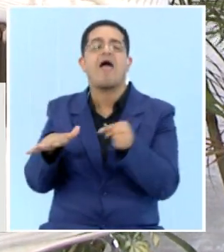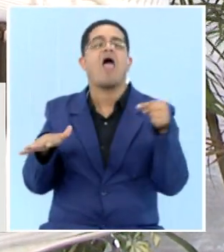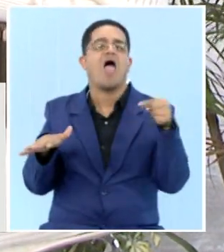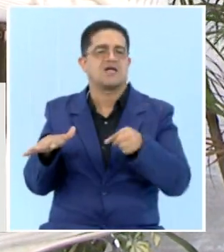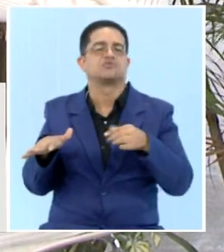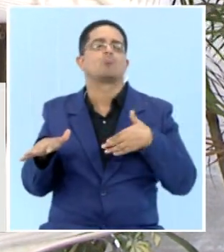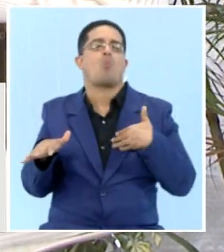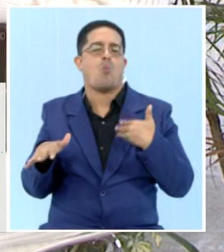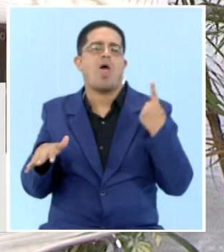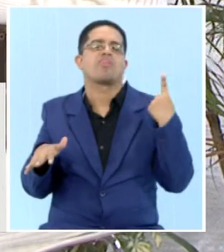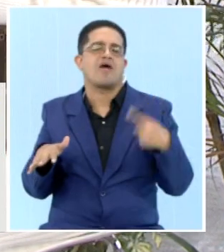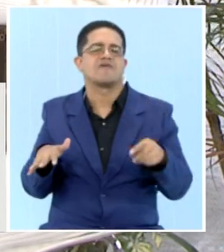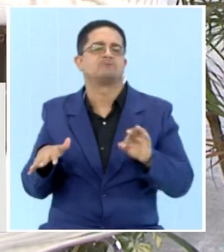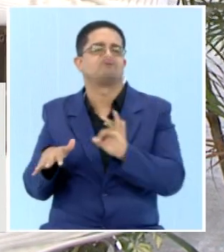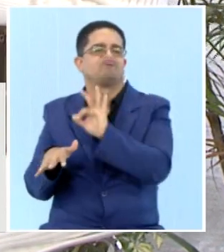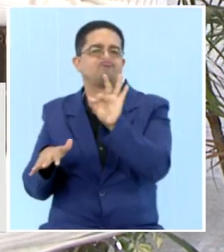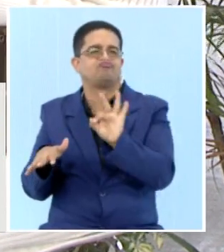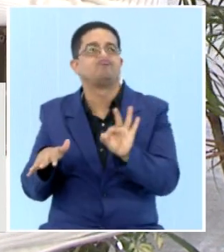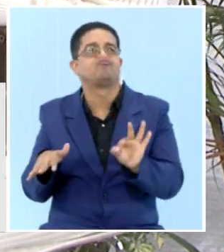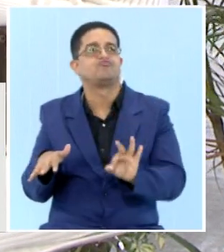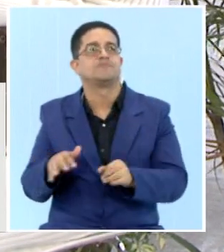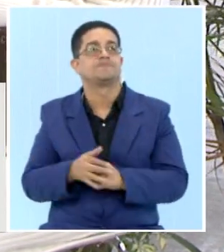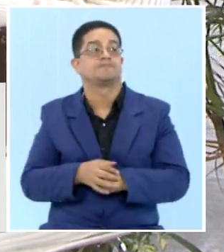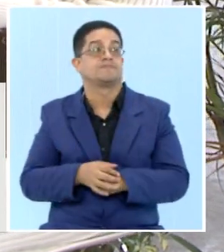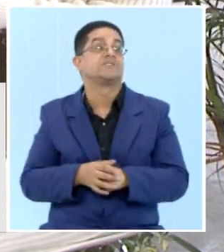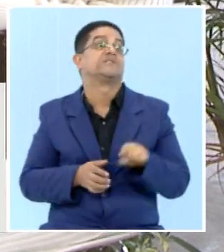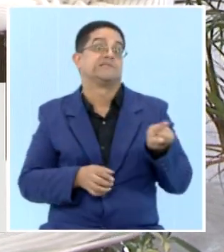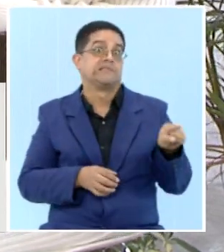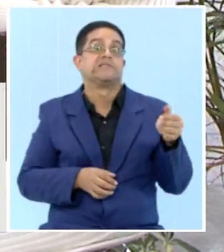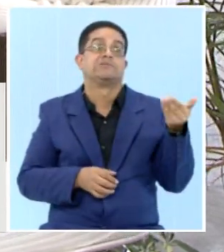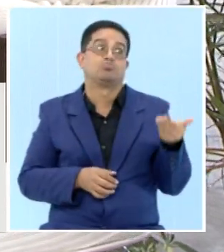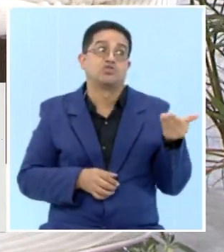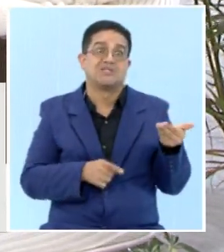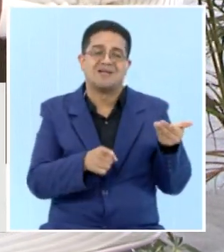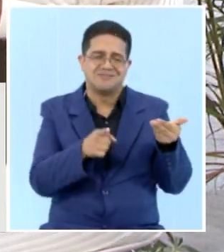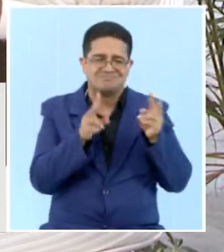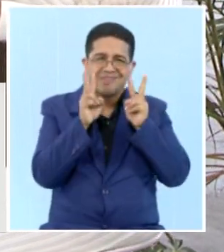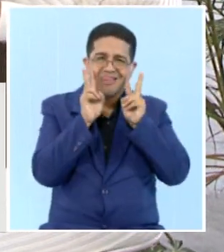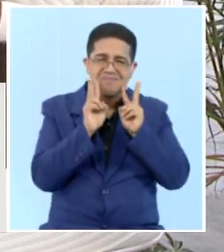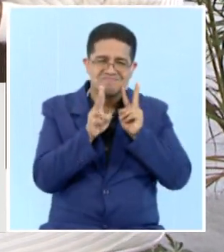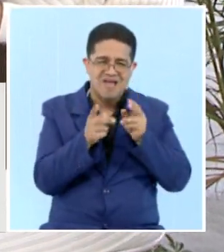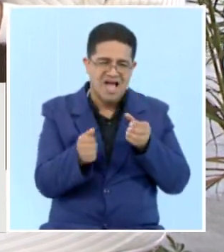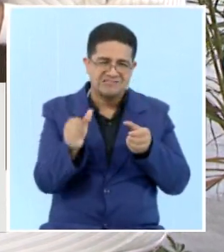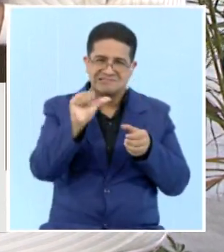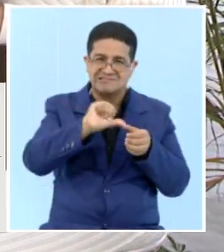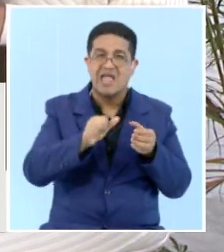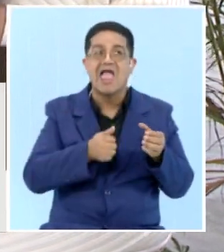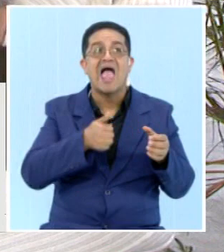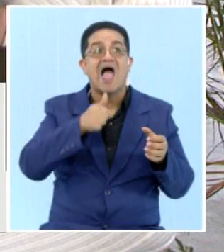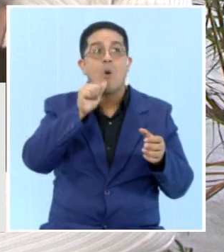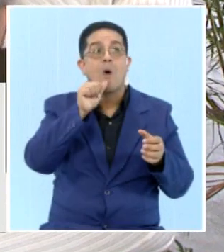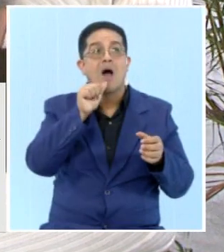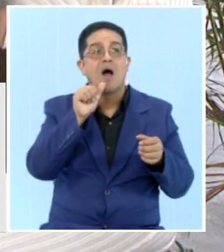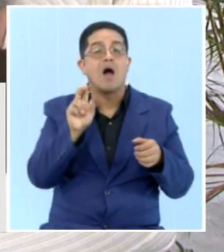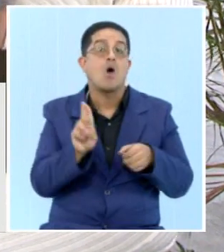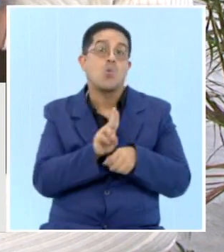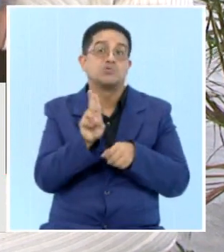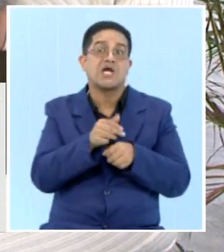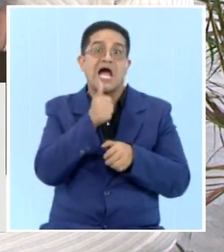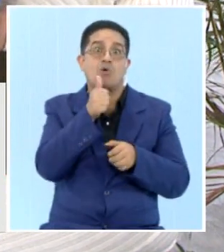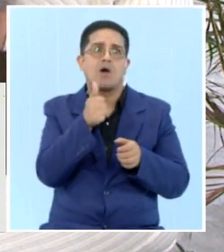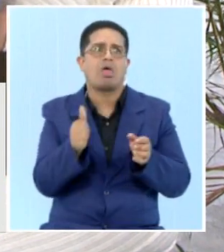zancudito activo. Importante incluso la limpieza de estos envases de agua, porque bueno, usamos el agua, se vuelve a